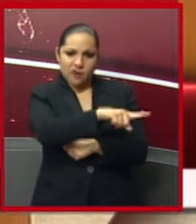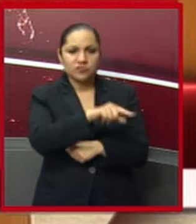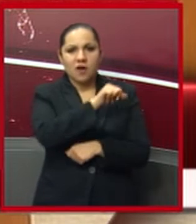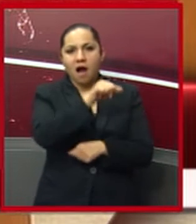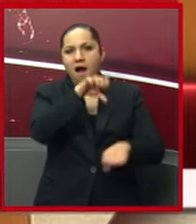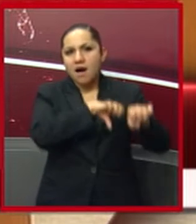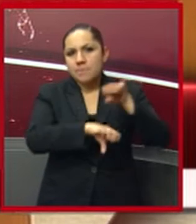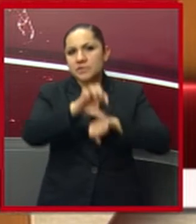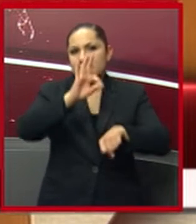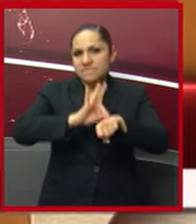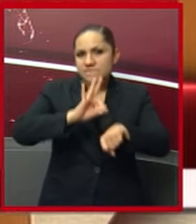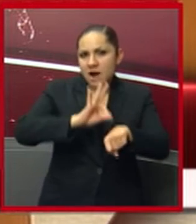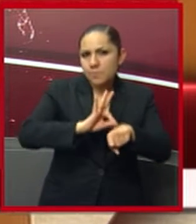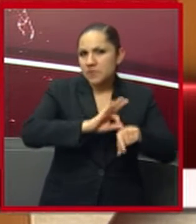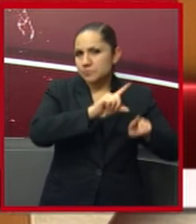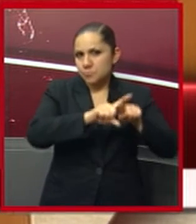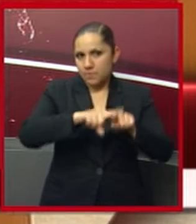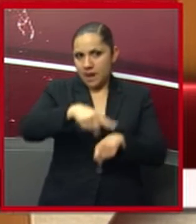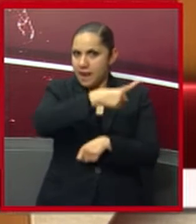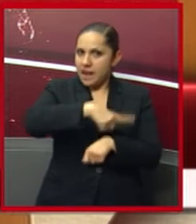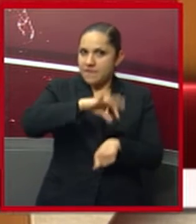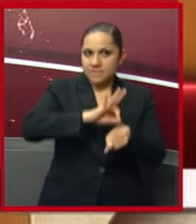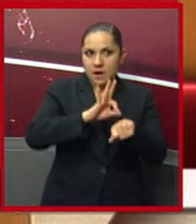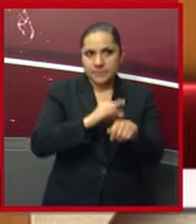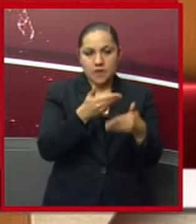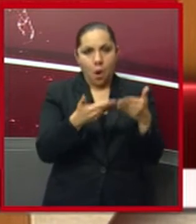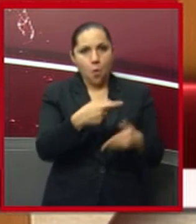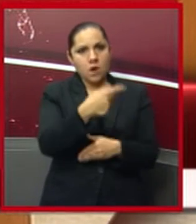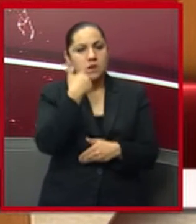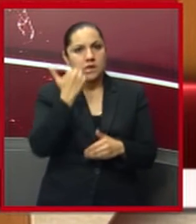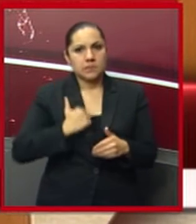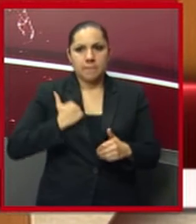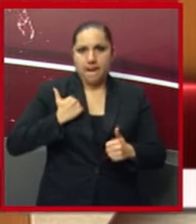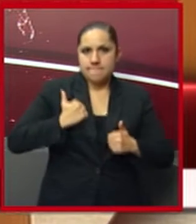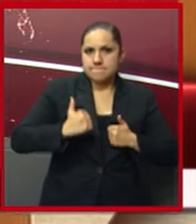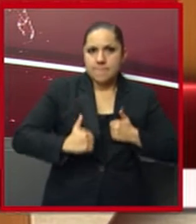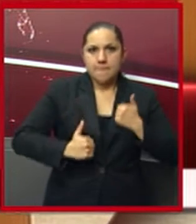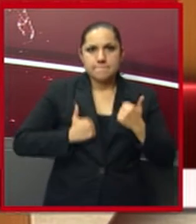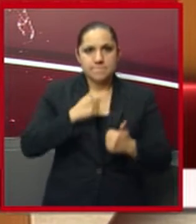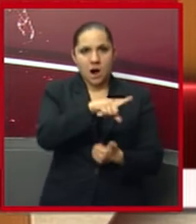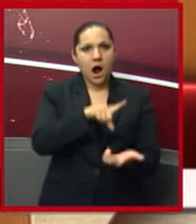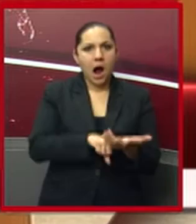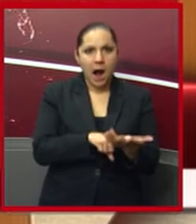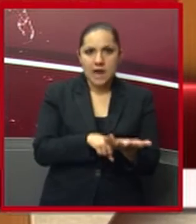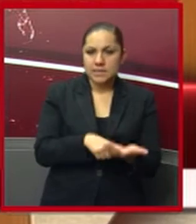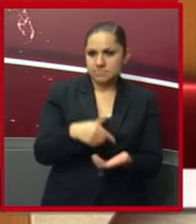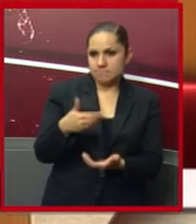Detrás está la ambición de las farmacéuticas que presionaron y se les va a dar el meganegocio.